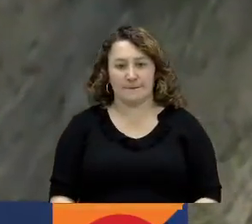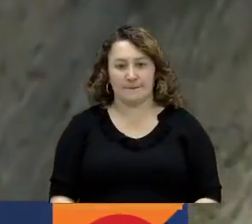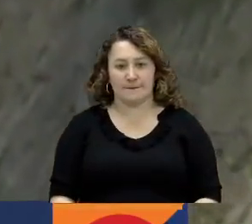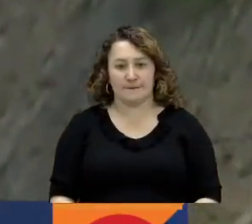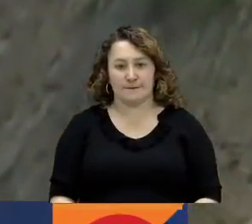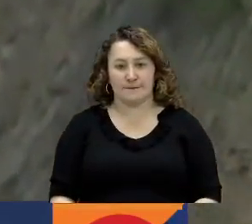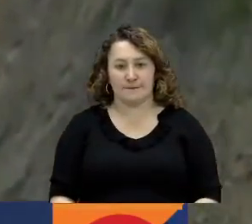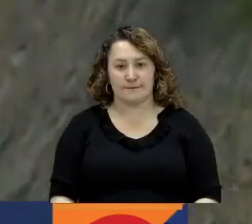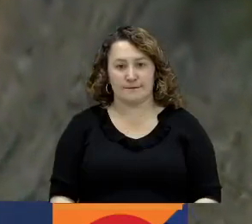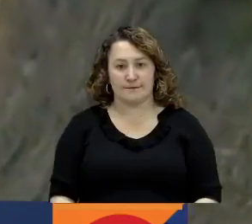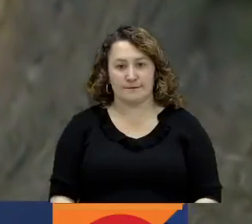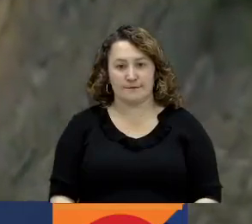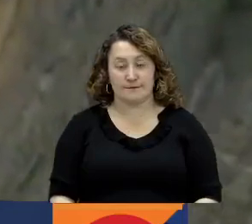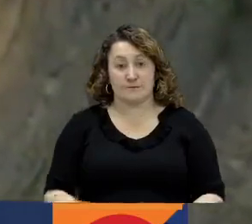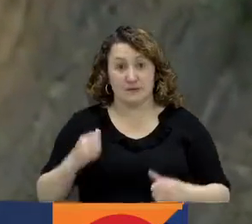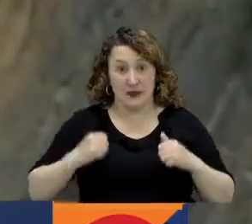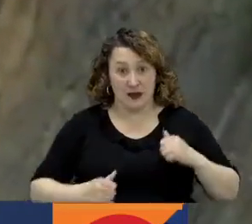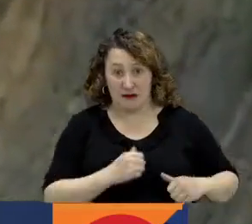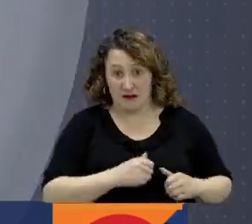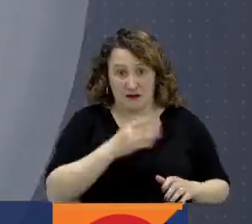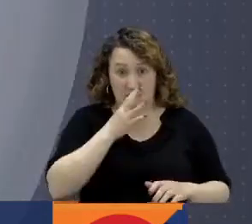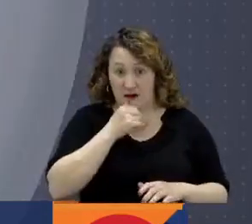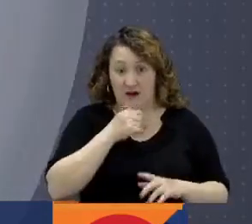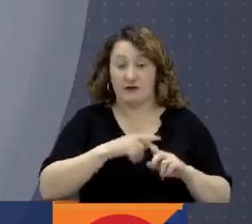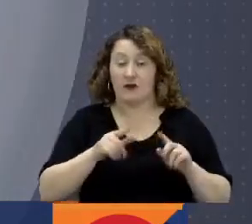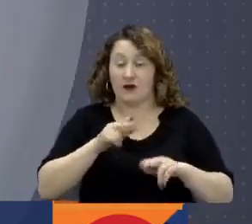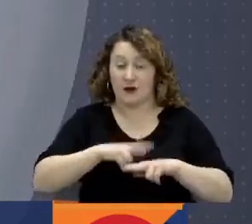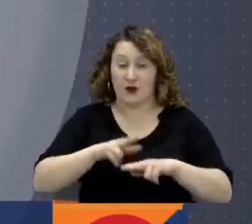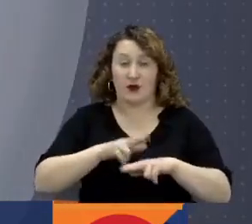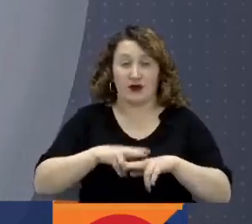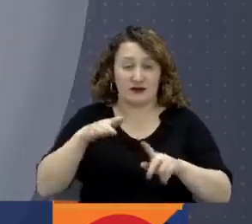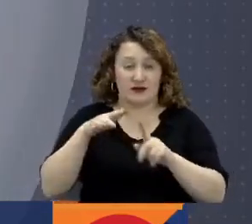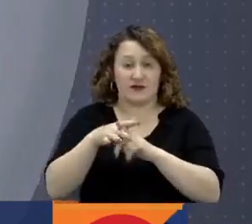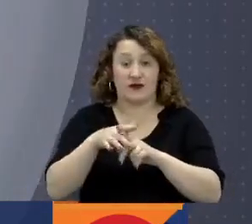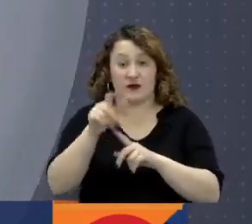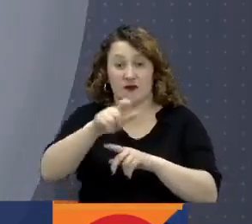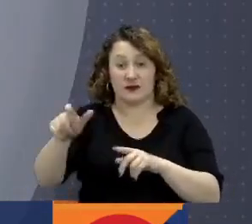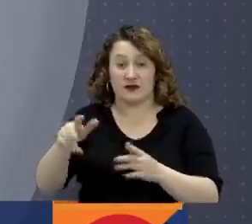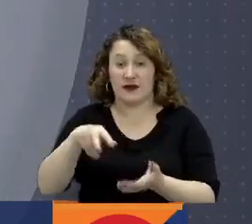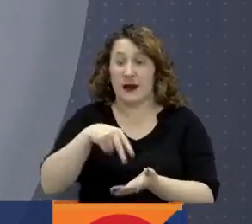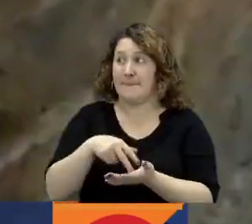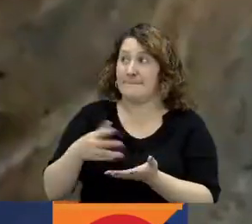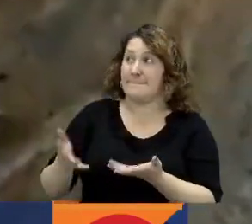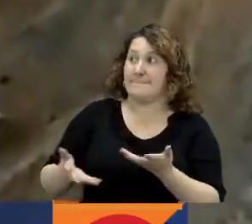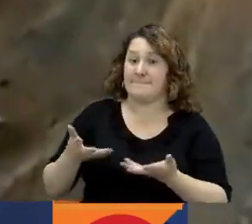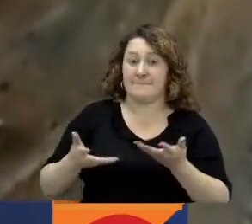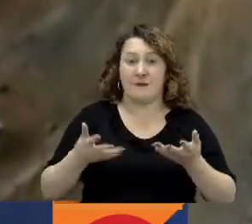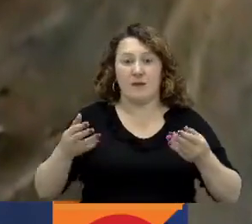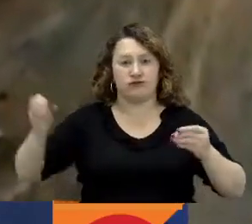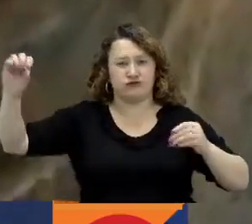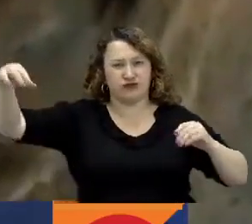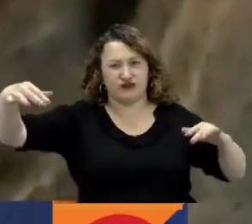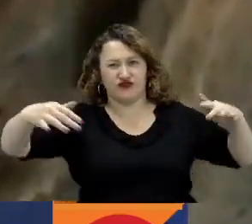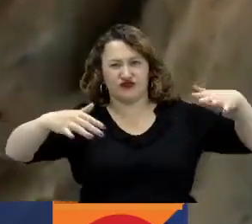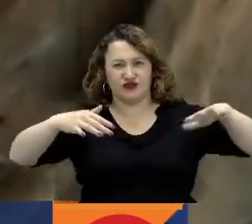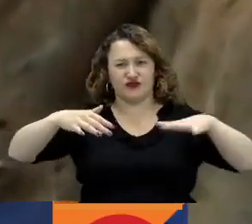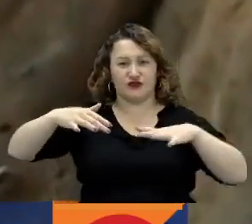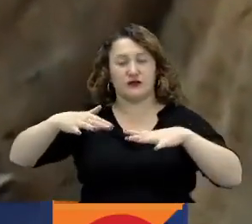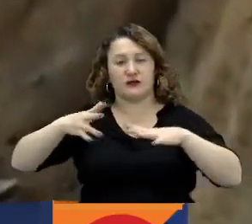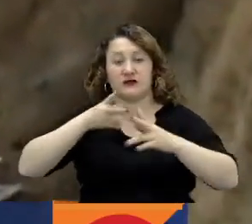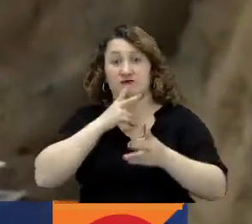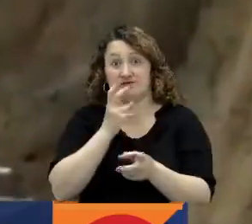Aunque no hay reporte de lesionados, la naturaleza sí dejó varias personas atrapadas entre las grietas y los hundimientos. Debido a la dificultad para llegar